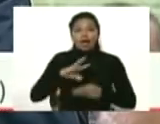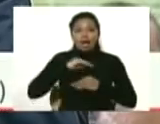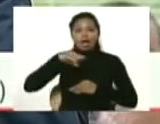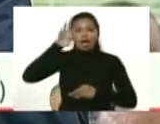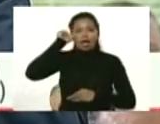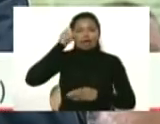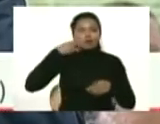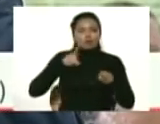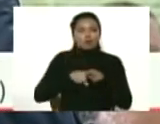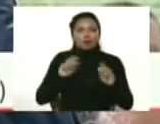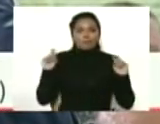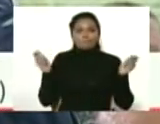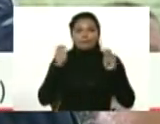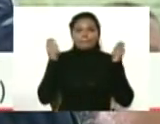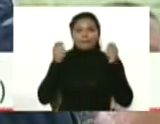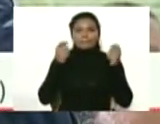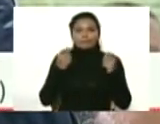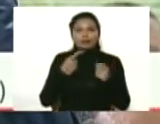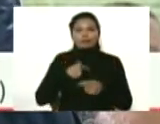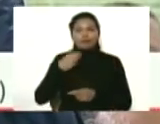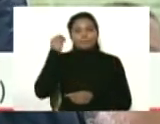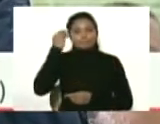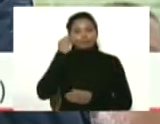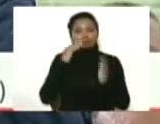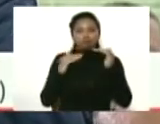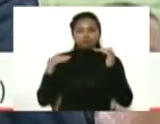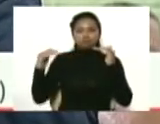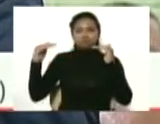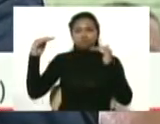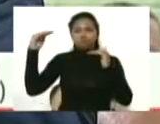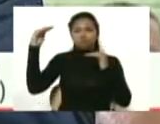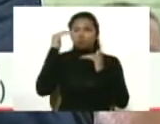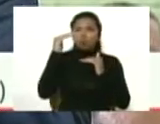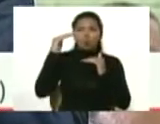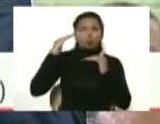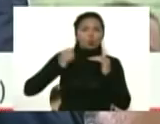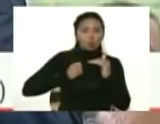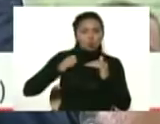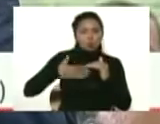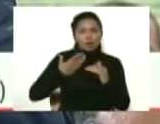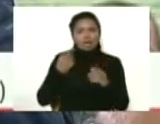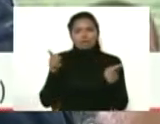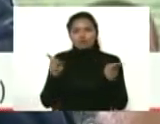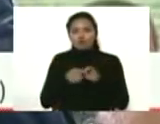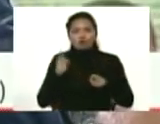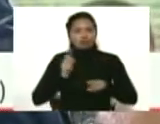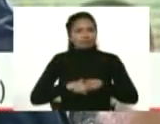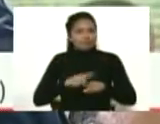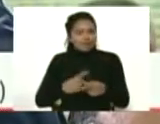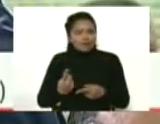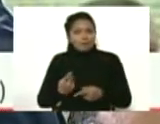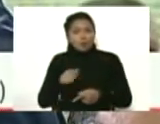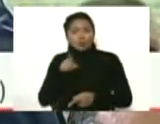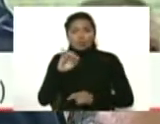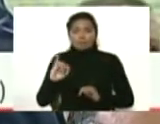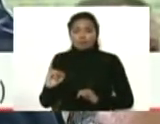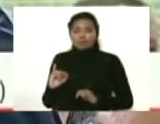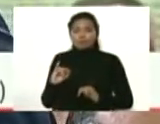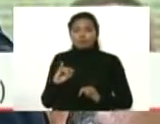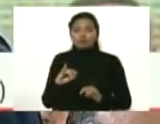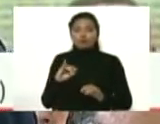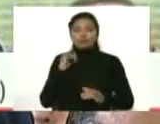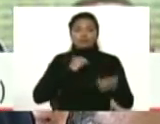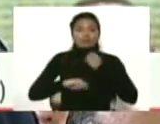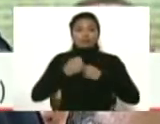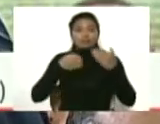entender y la ha impulsado, yo creo que a un estadio superior en un breve tiempo posible. Bueno, para la defensa integral de la nación,